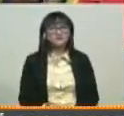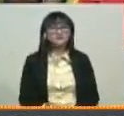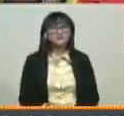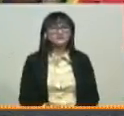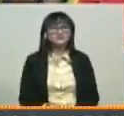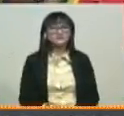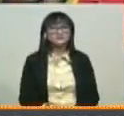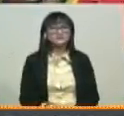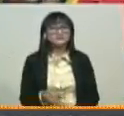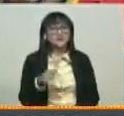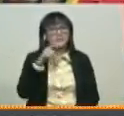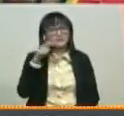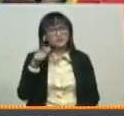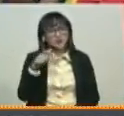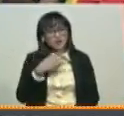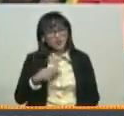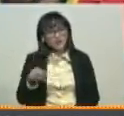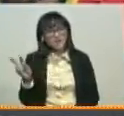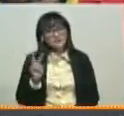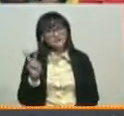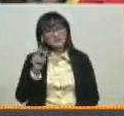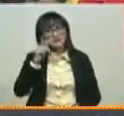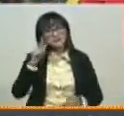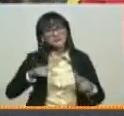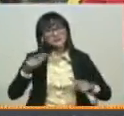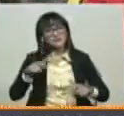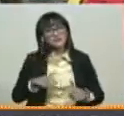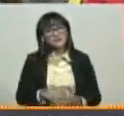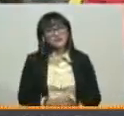Y esa gente es dueña de Venezuela.